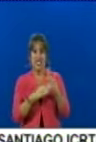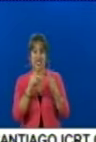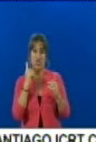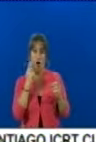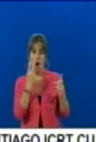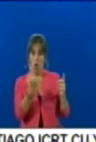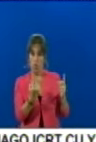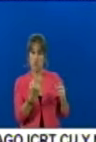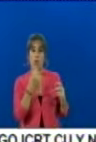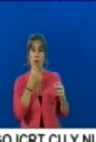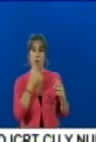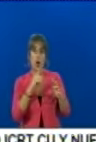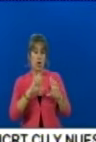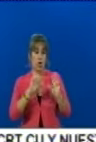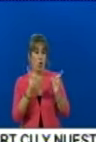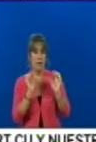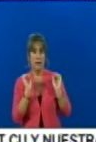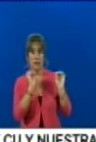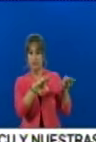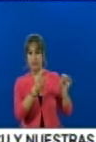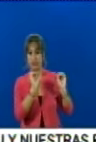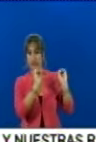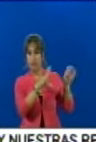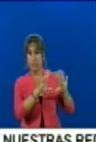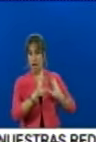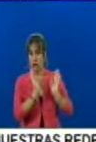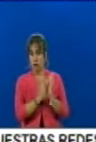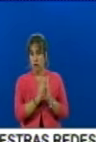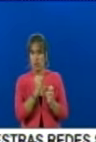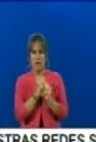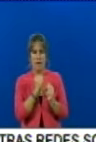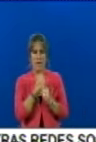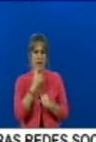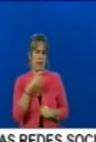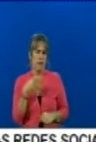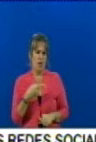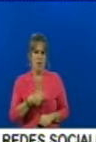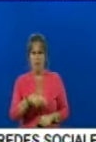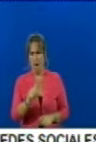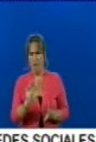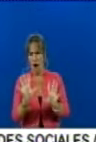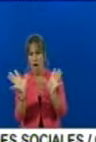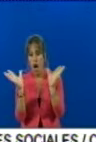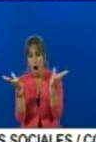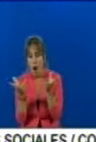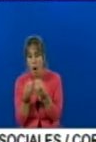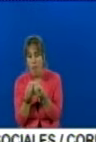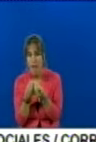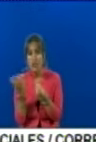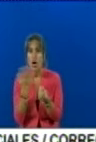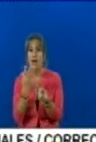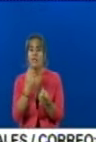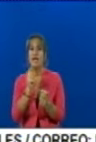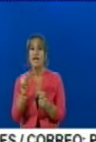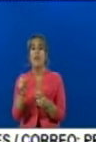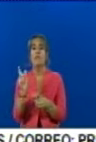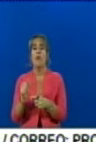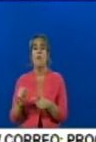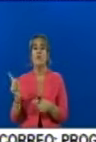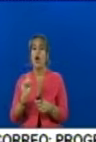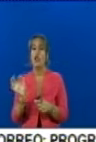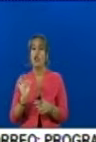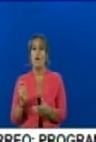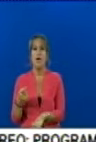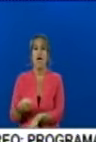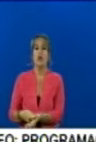hoy posiblemente lo completemos, estamos trabajando en eso, pero además de eso vamos a ir al completamiento de aquellos consumidores que aún no han